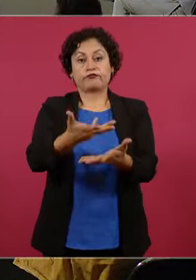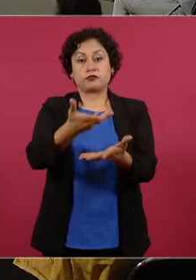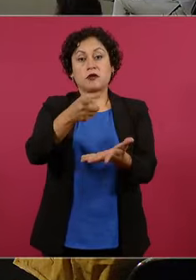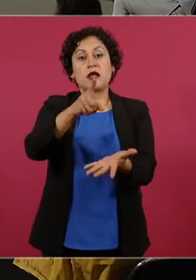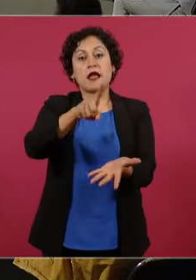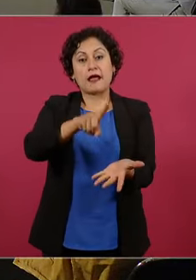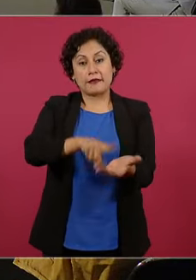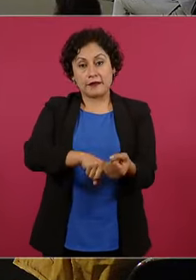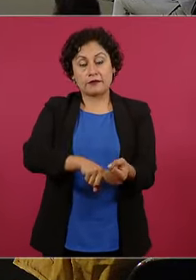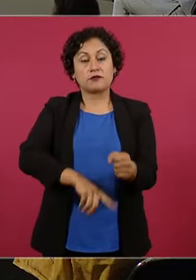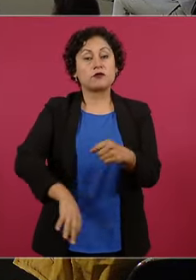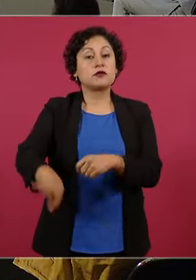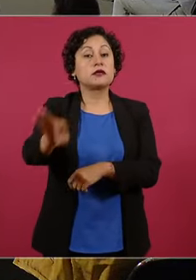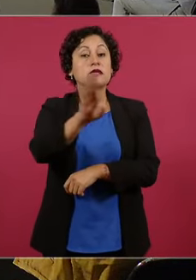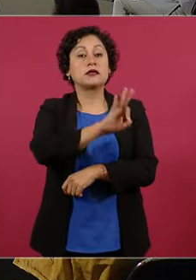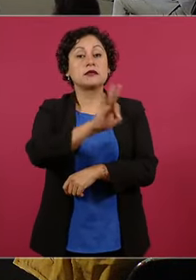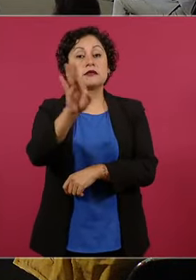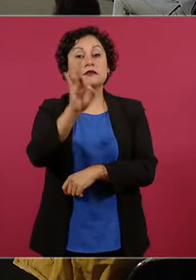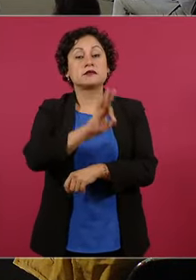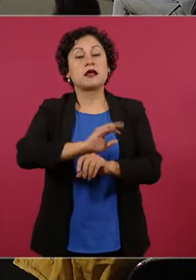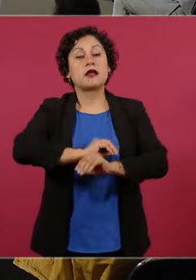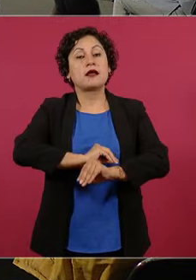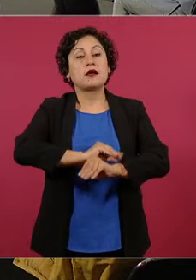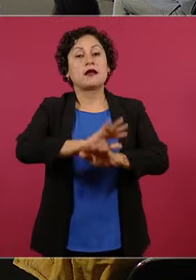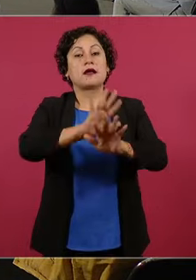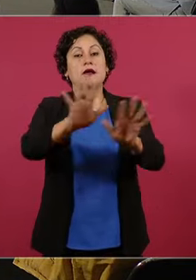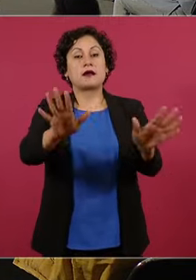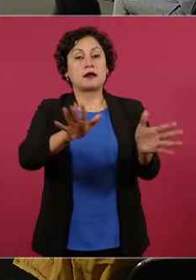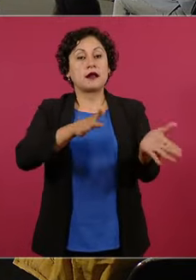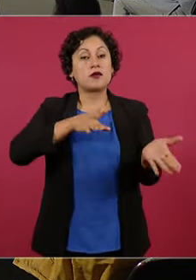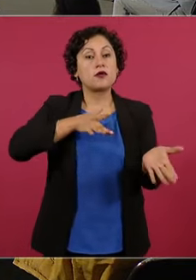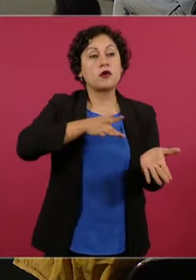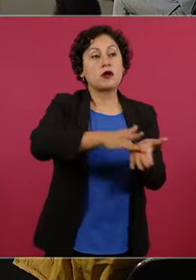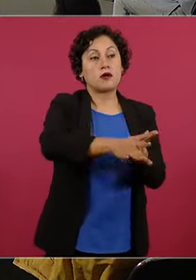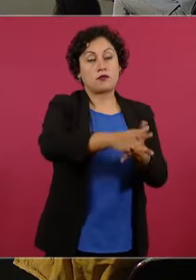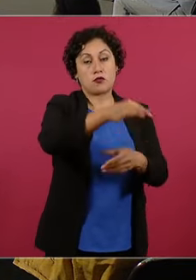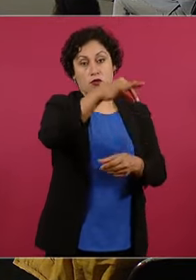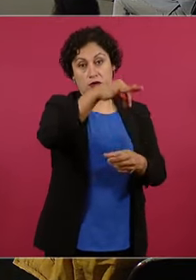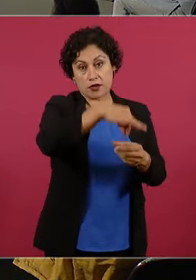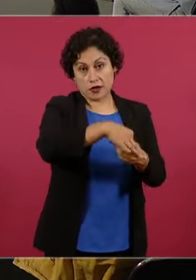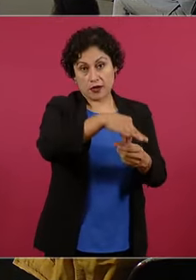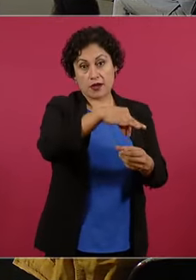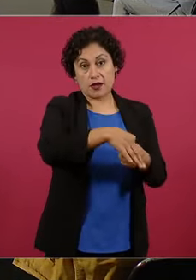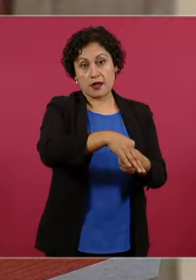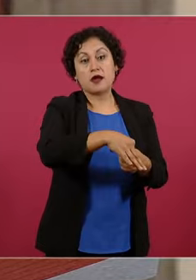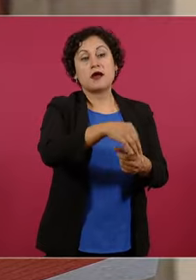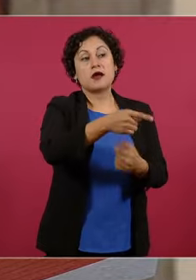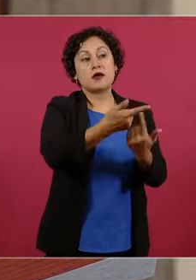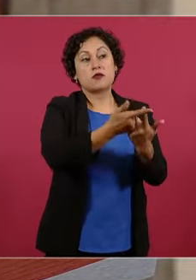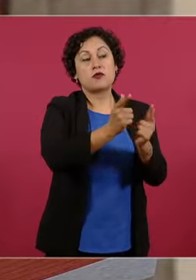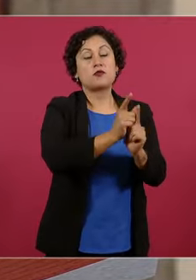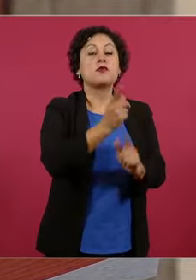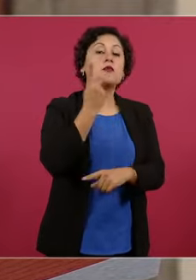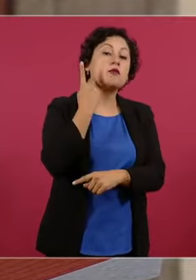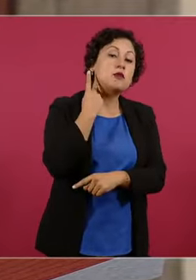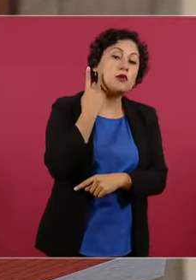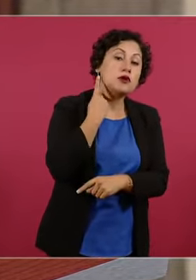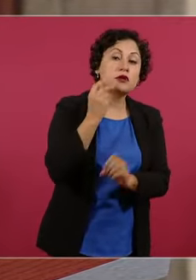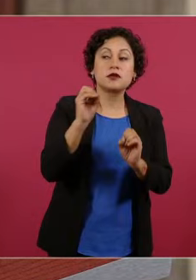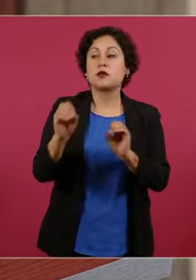posicionamiento político y electoral a favor de un partido y en contra de las acciones